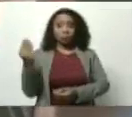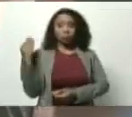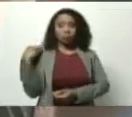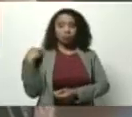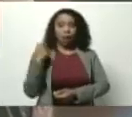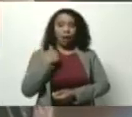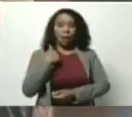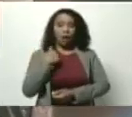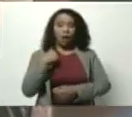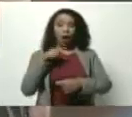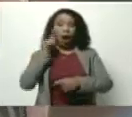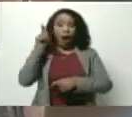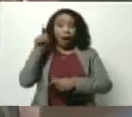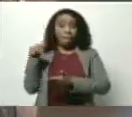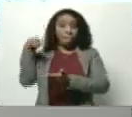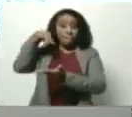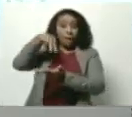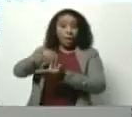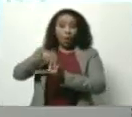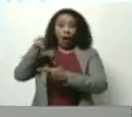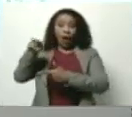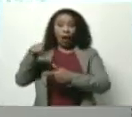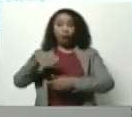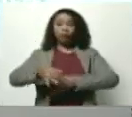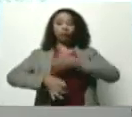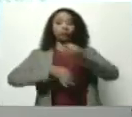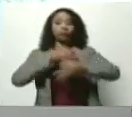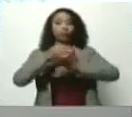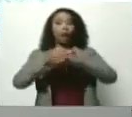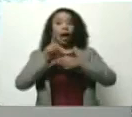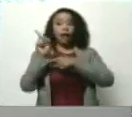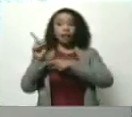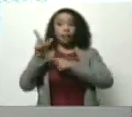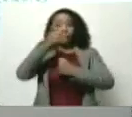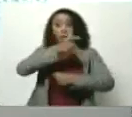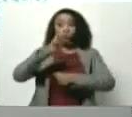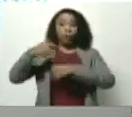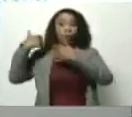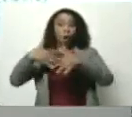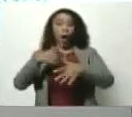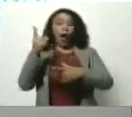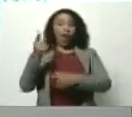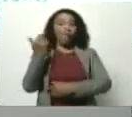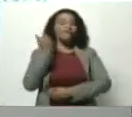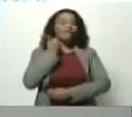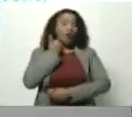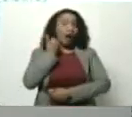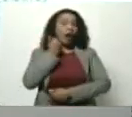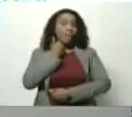cuando él estaba allí toda esta gente estaba muy enfermo